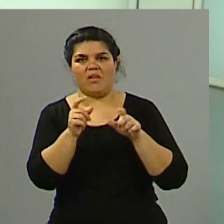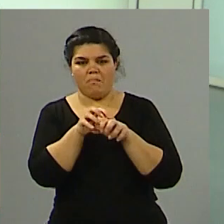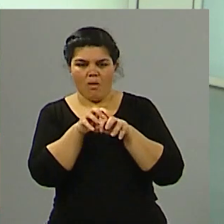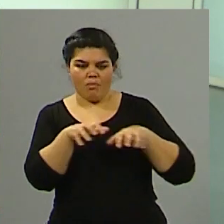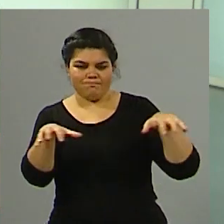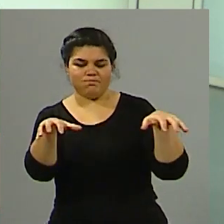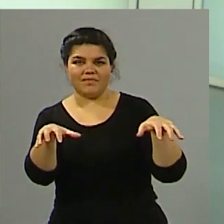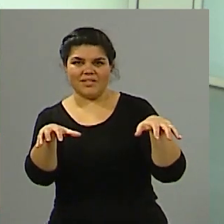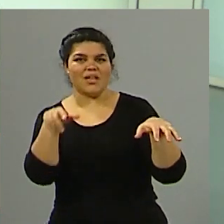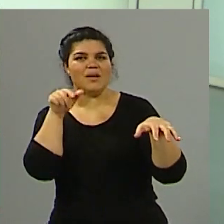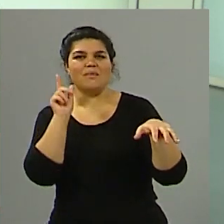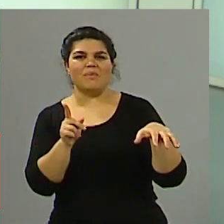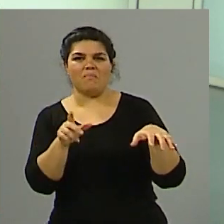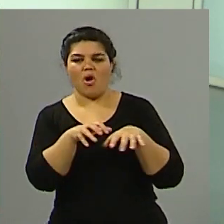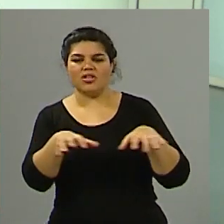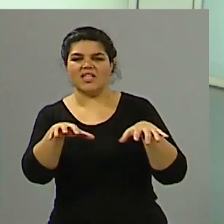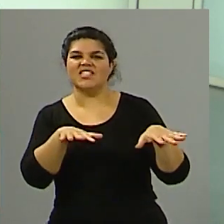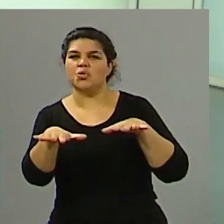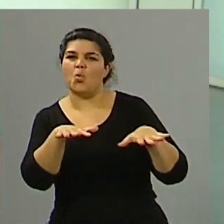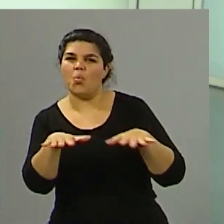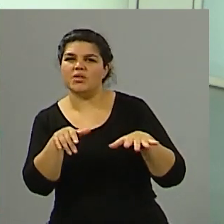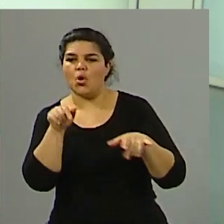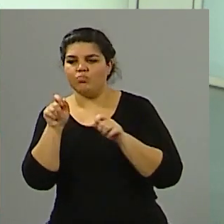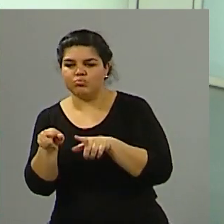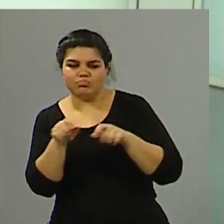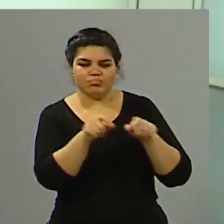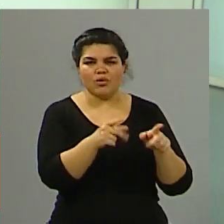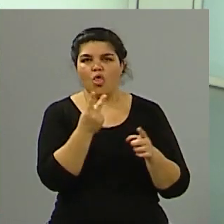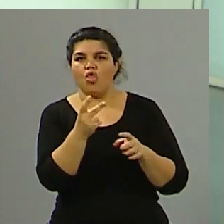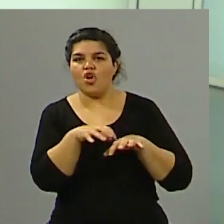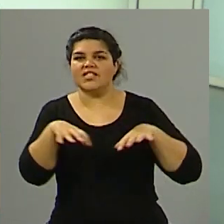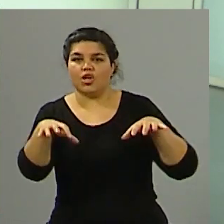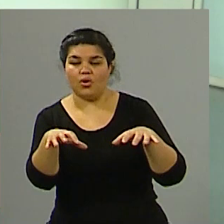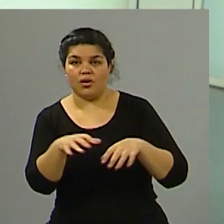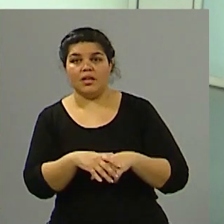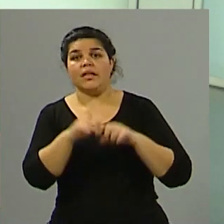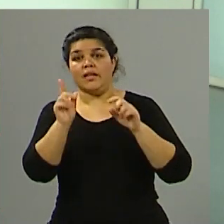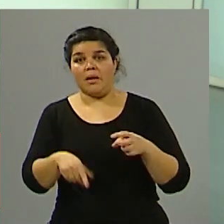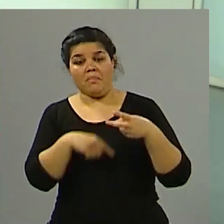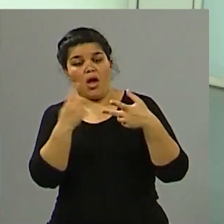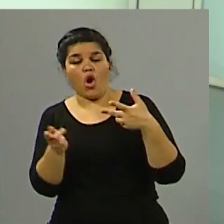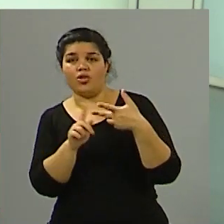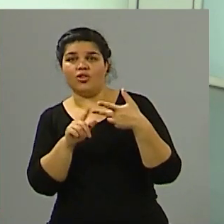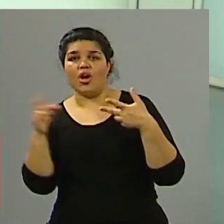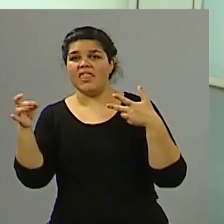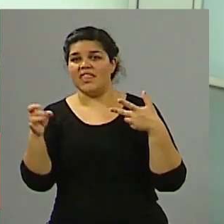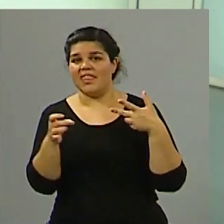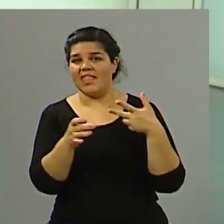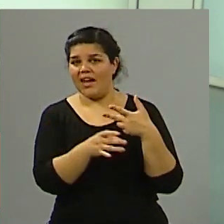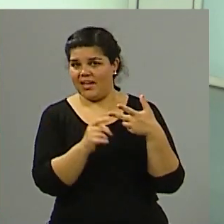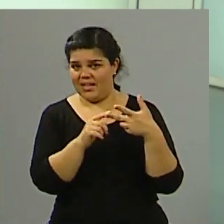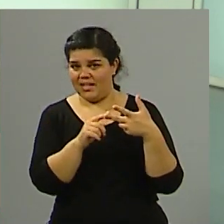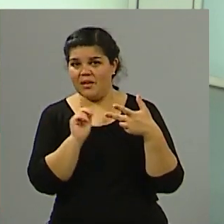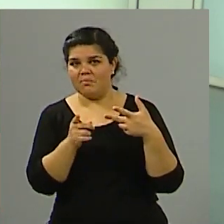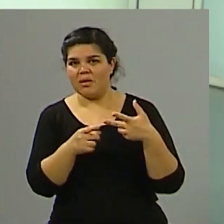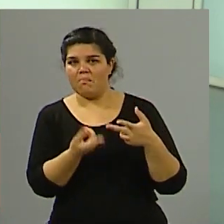sectores económicos de nuestro país, y también vamos a estar hablando de trenes, que nos parece muy bueno este tema, sobre todo por la vuelta del tren a